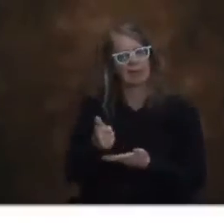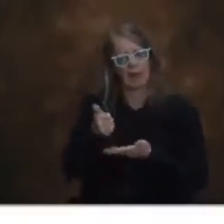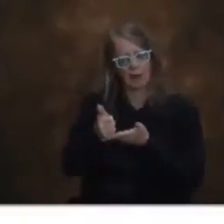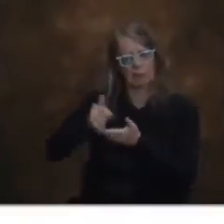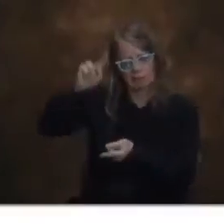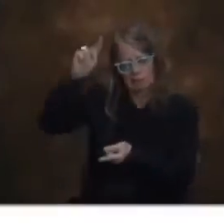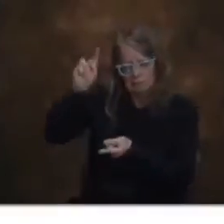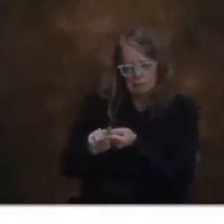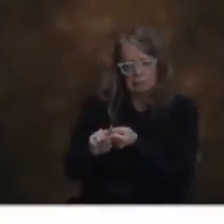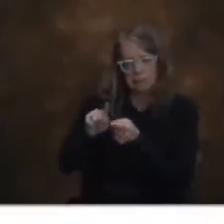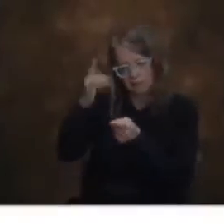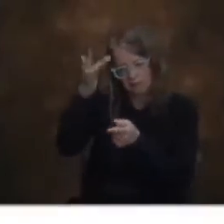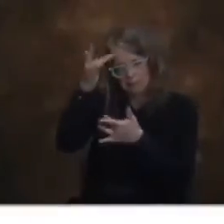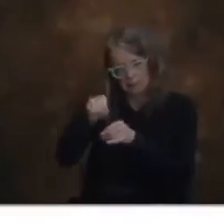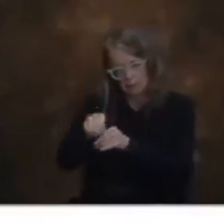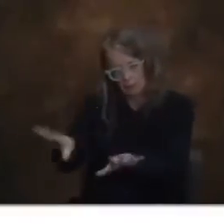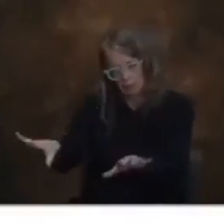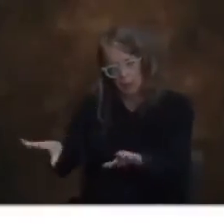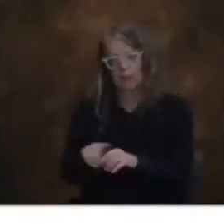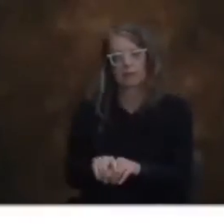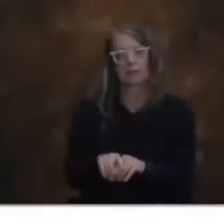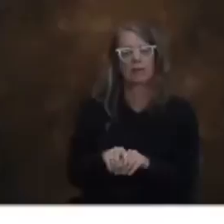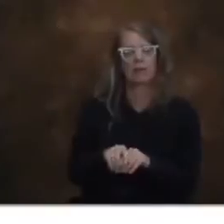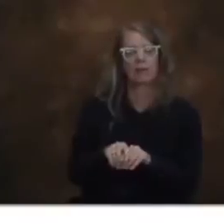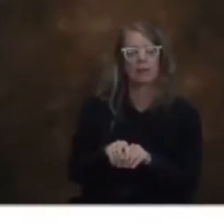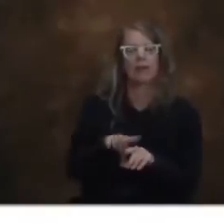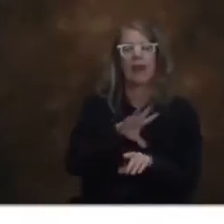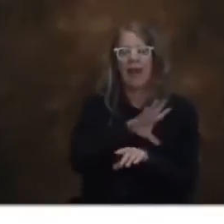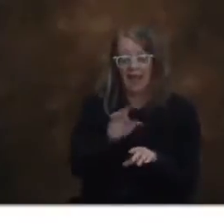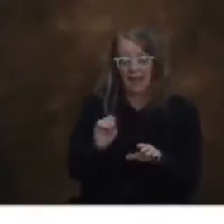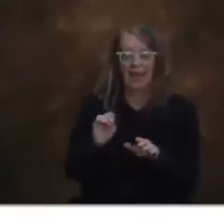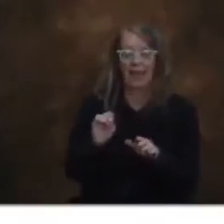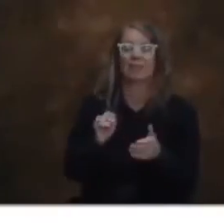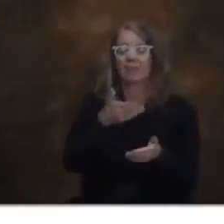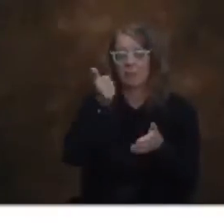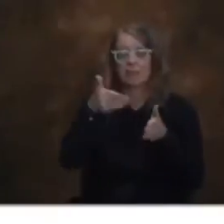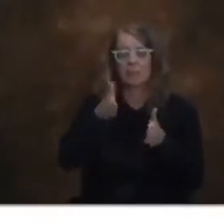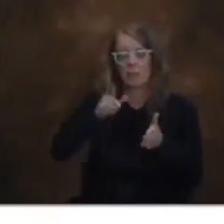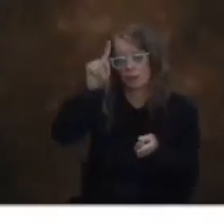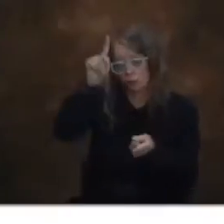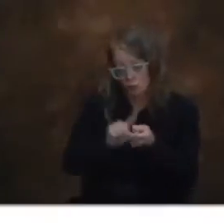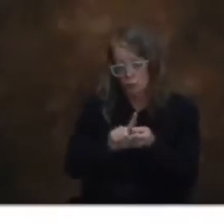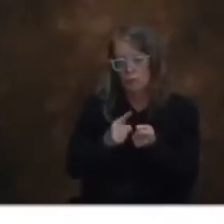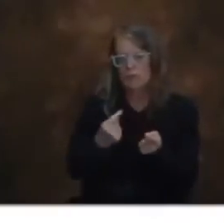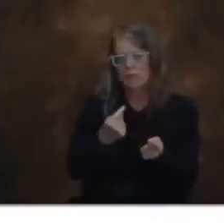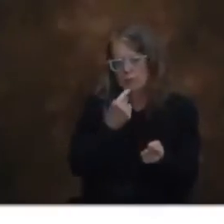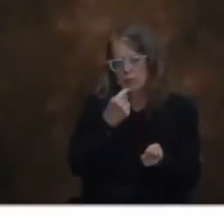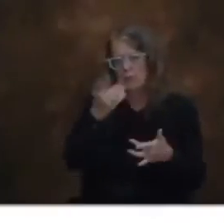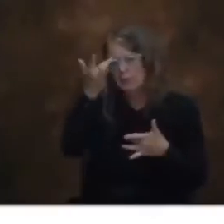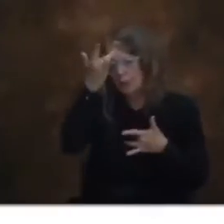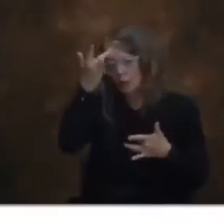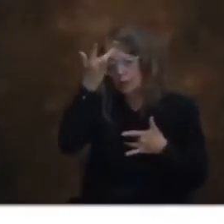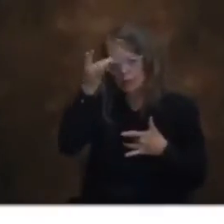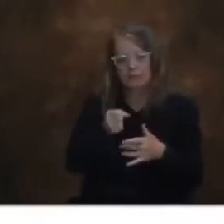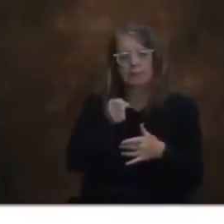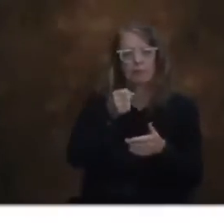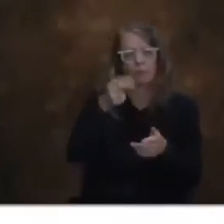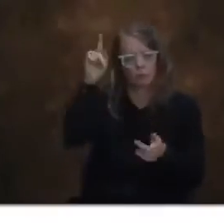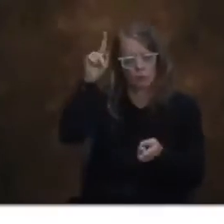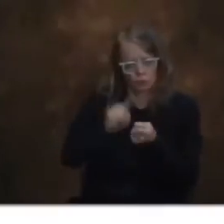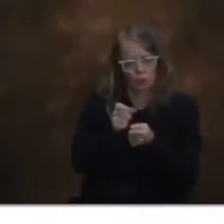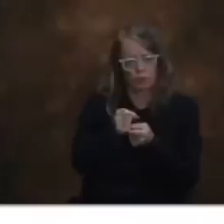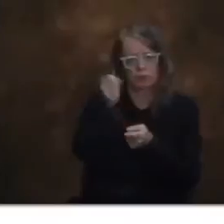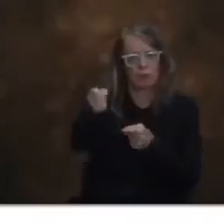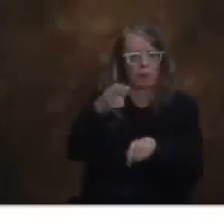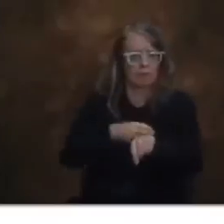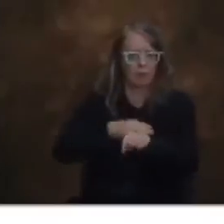herramienta para controlar a kobe 19 sino que es nuestra mejor herramienta para resumir 3 reducir el número de enfermedades hospitalizaciones y muertes